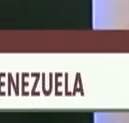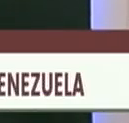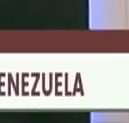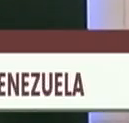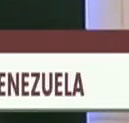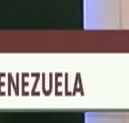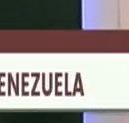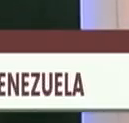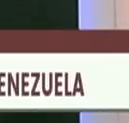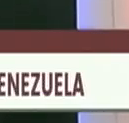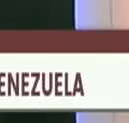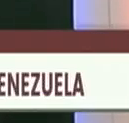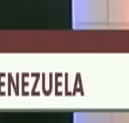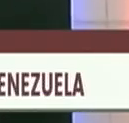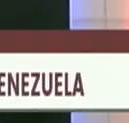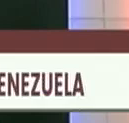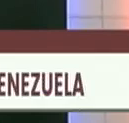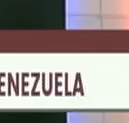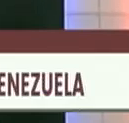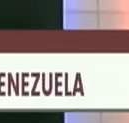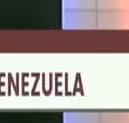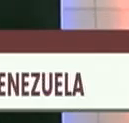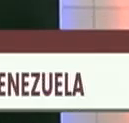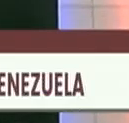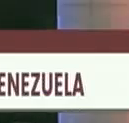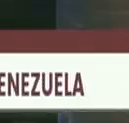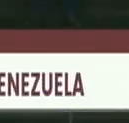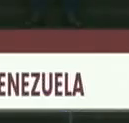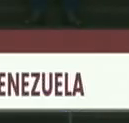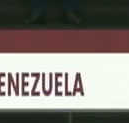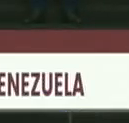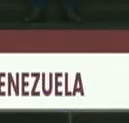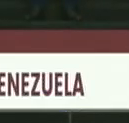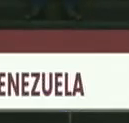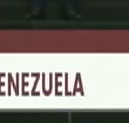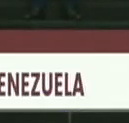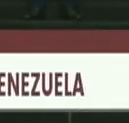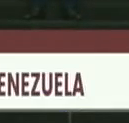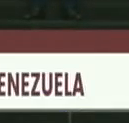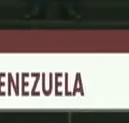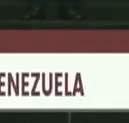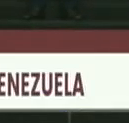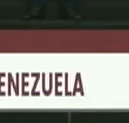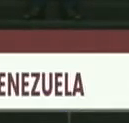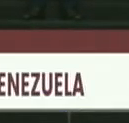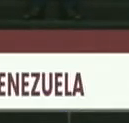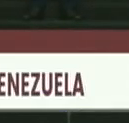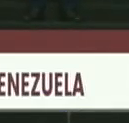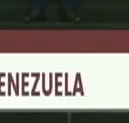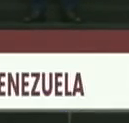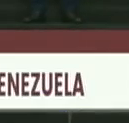bienvenida al acto con motivo de la presentación del libro Xi Jinping, tres discursos.